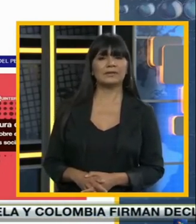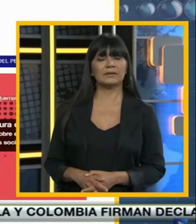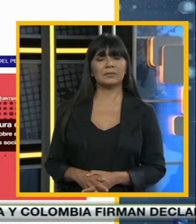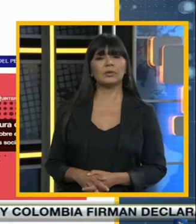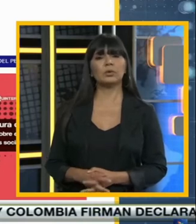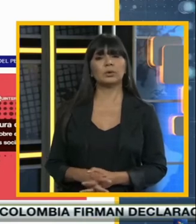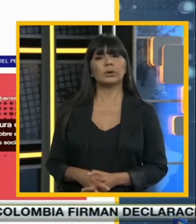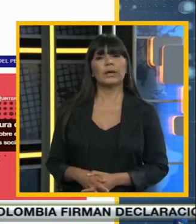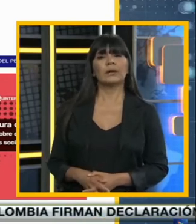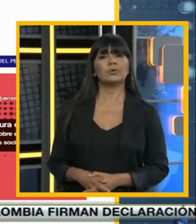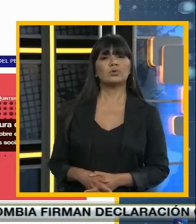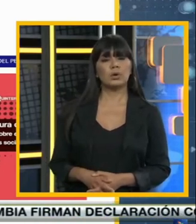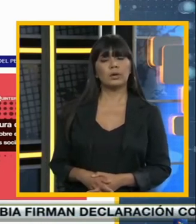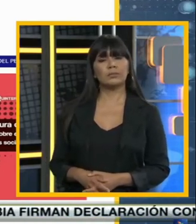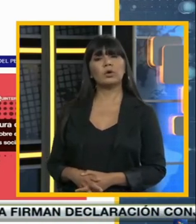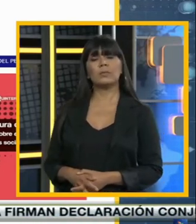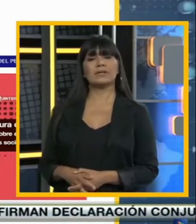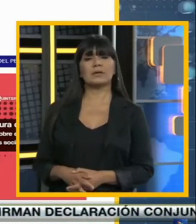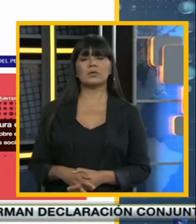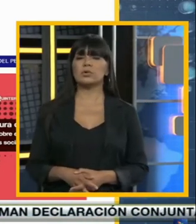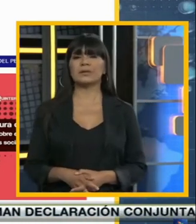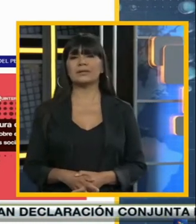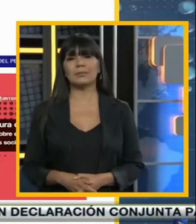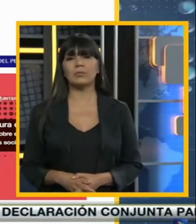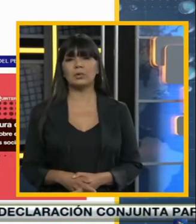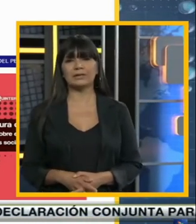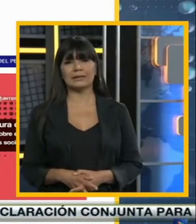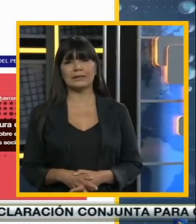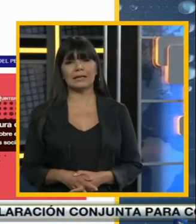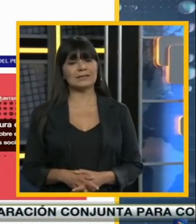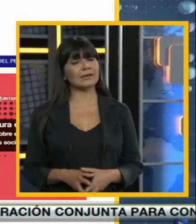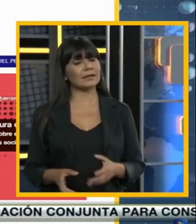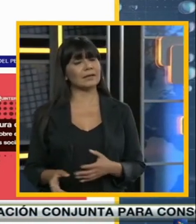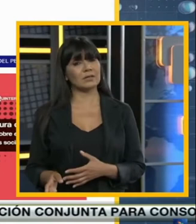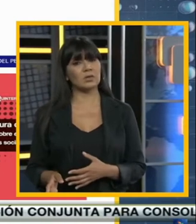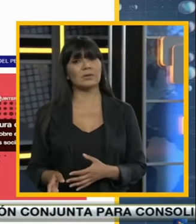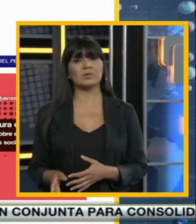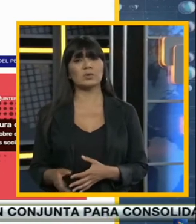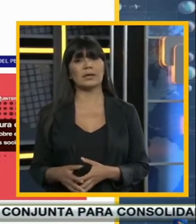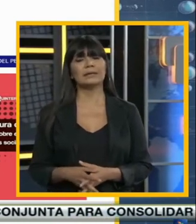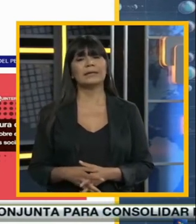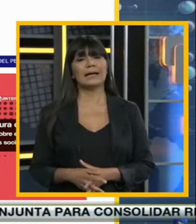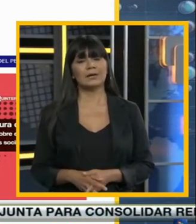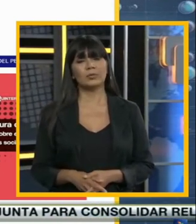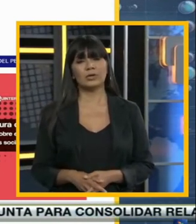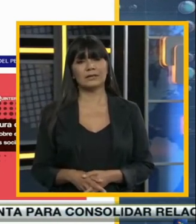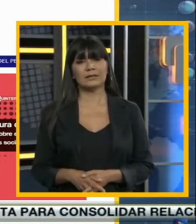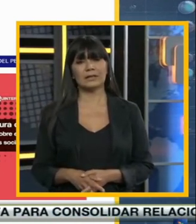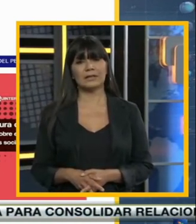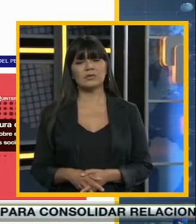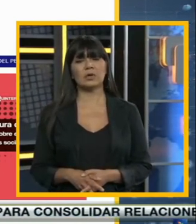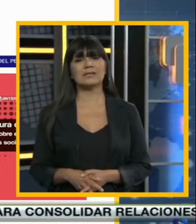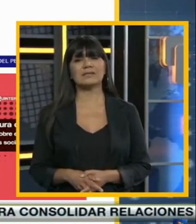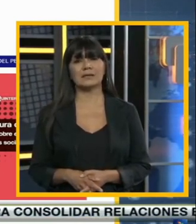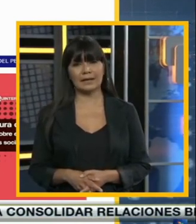También el presidente Maduro anunció: hemos conversado sobre temas multilaterales, el reingreso de Venezuela a la Comunidad